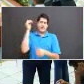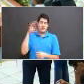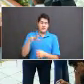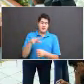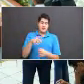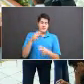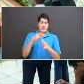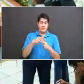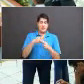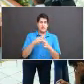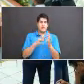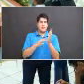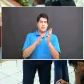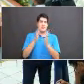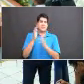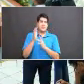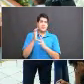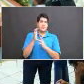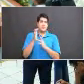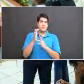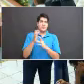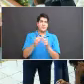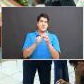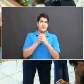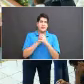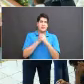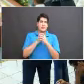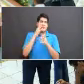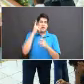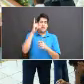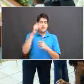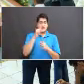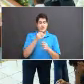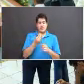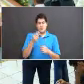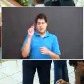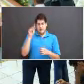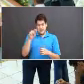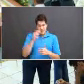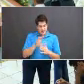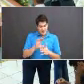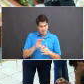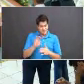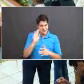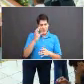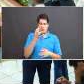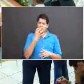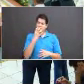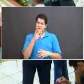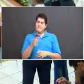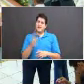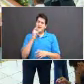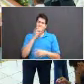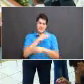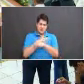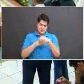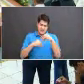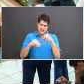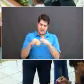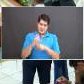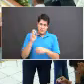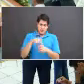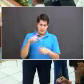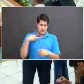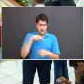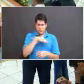de Jesús, te suplicamos, Señor, que estos elementos sean transformados en